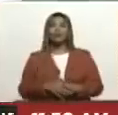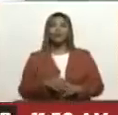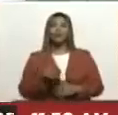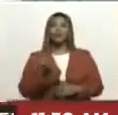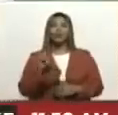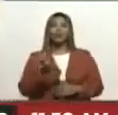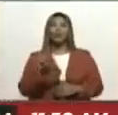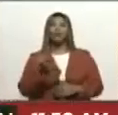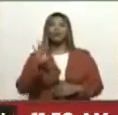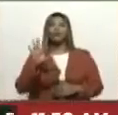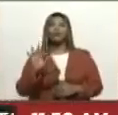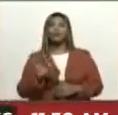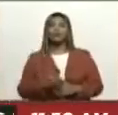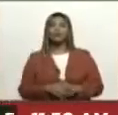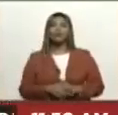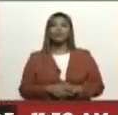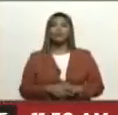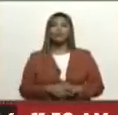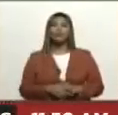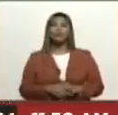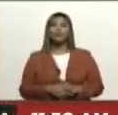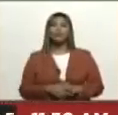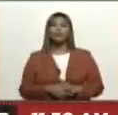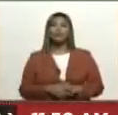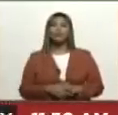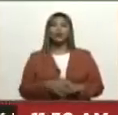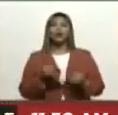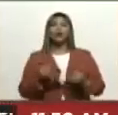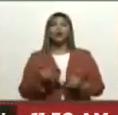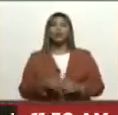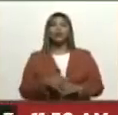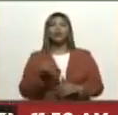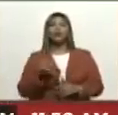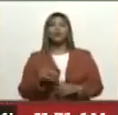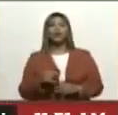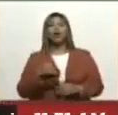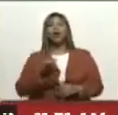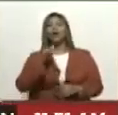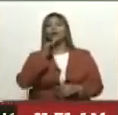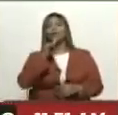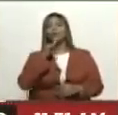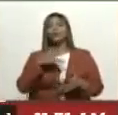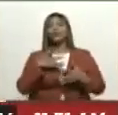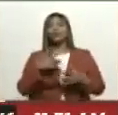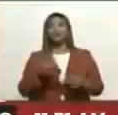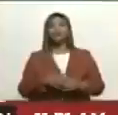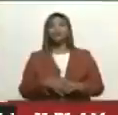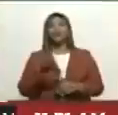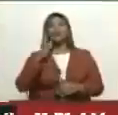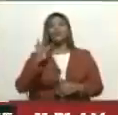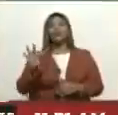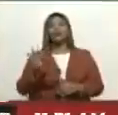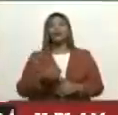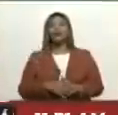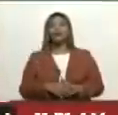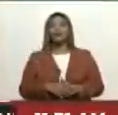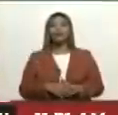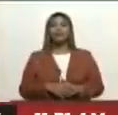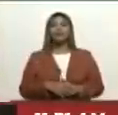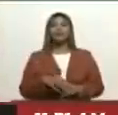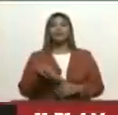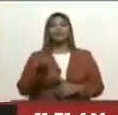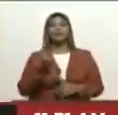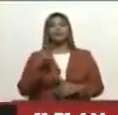Son, amigos, las 11:50 minutos de la mañana. A esta hora también se genera información interesante desde la Fiscalía General de la